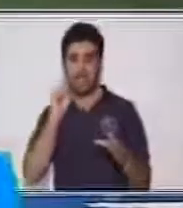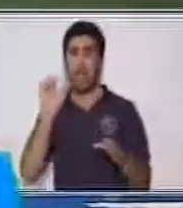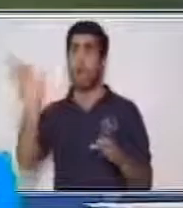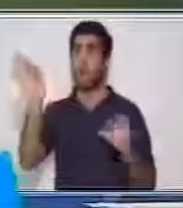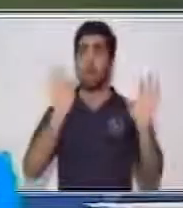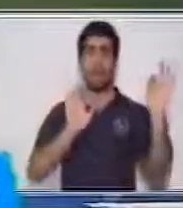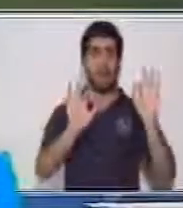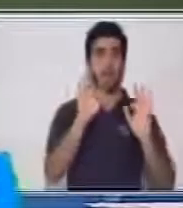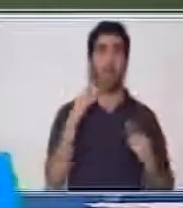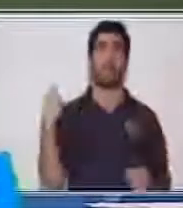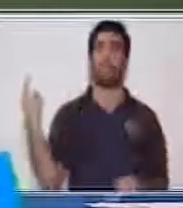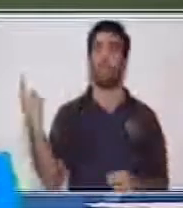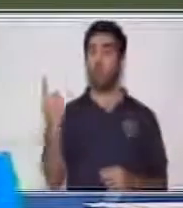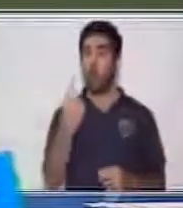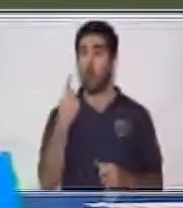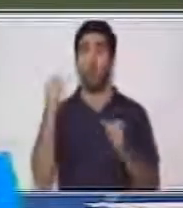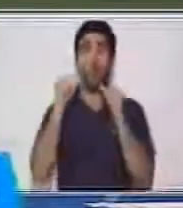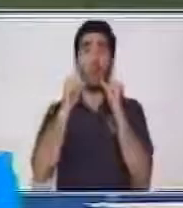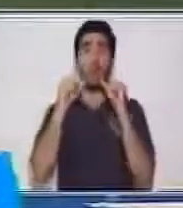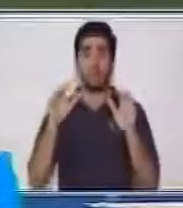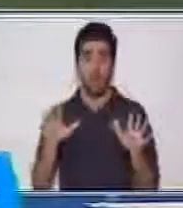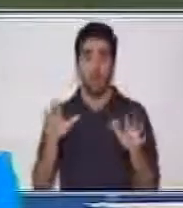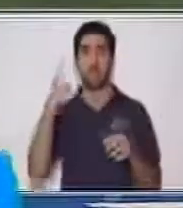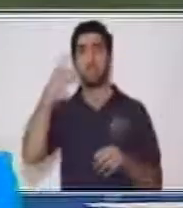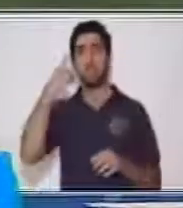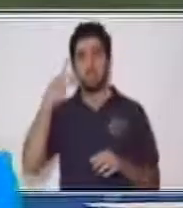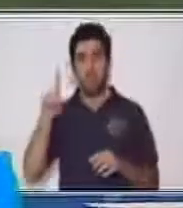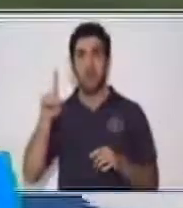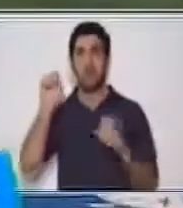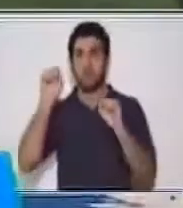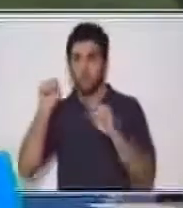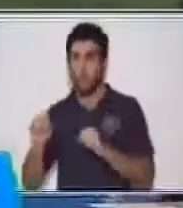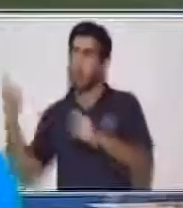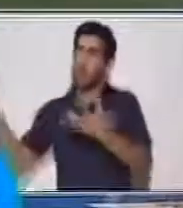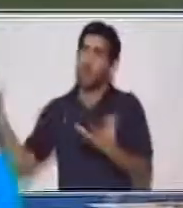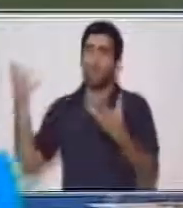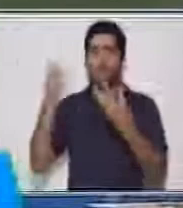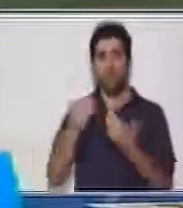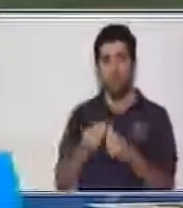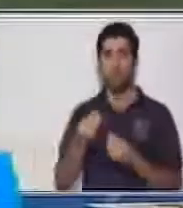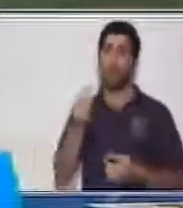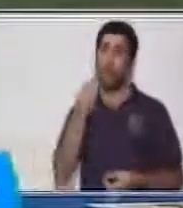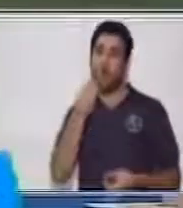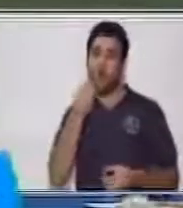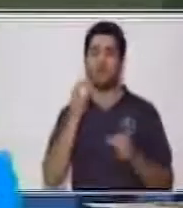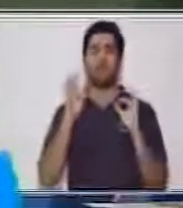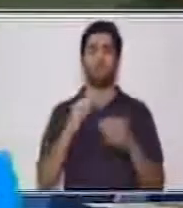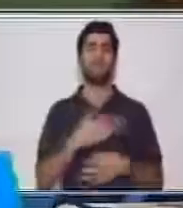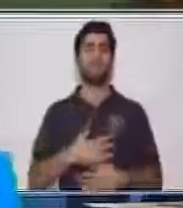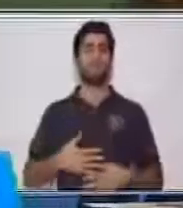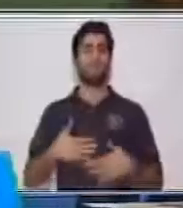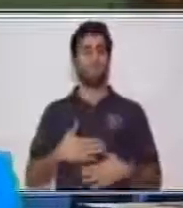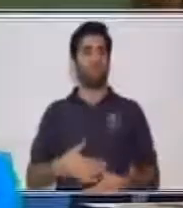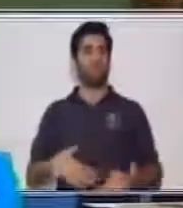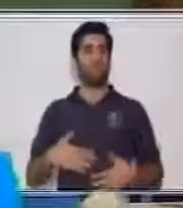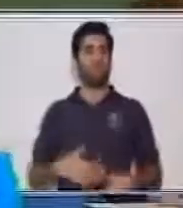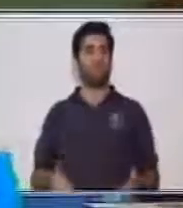los animales que vivían cerca de la montaña para que fueran a comer ese delicioso pastel de